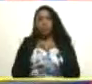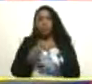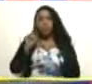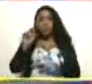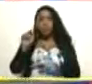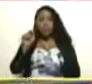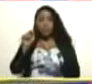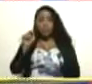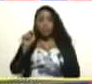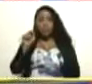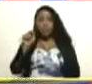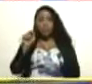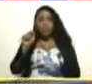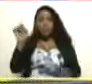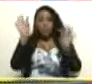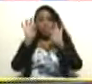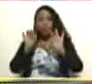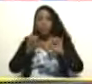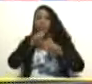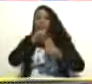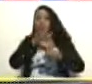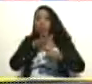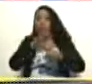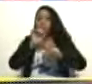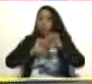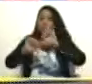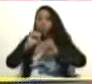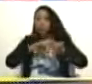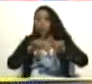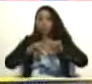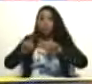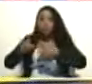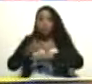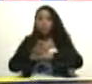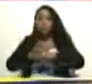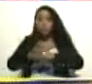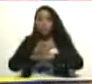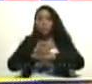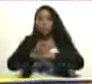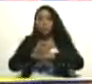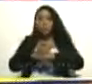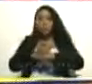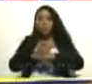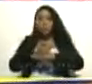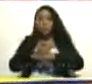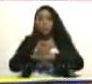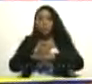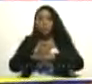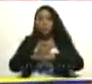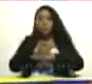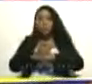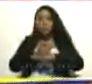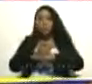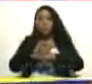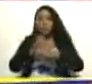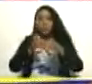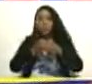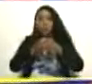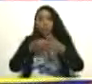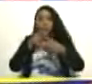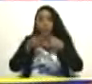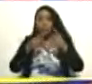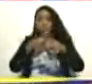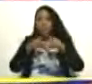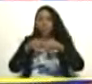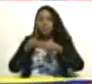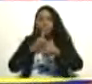histórica que han defendido distintos gobiernos de distinto tinte político en distintas